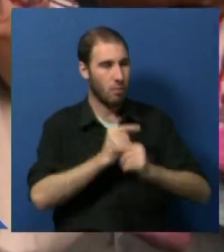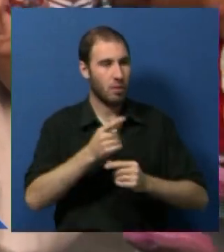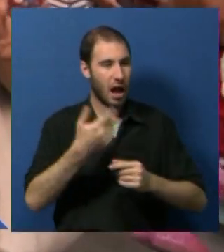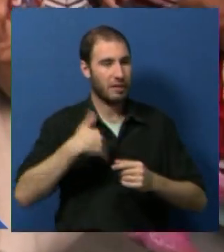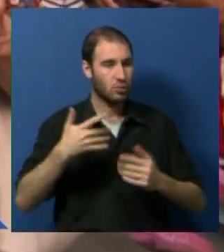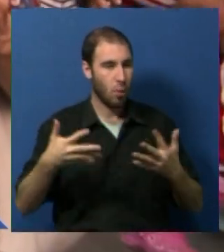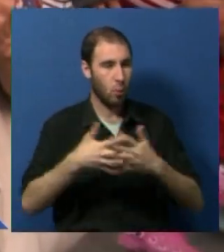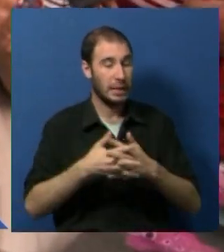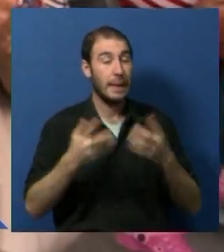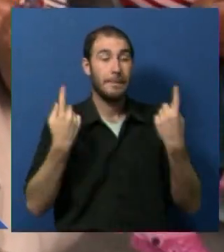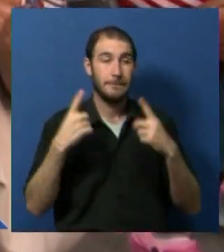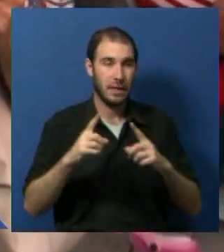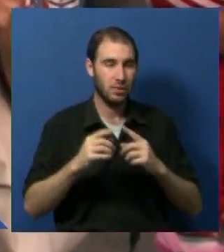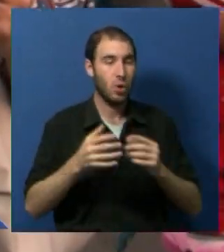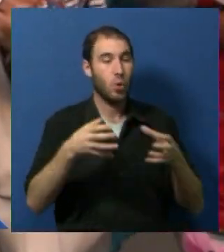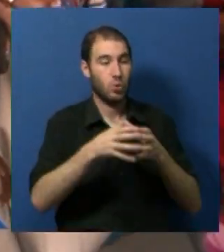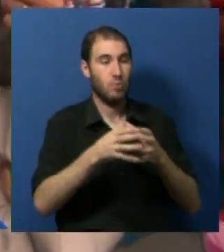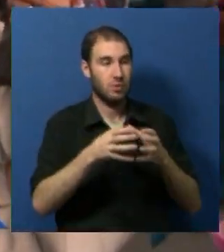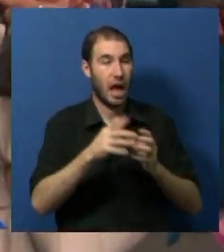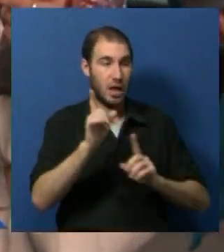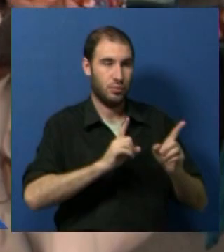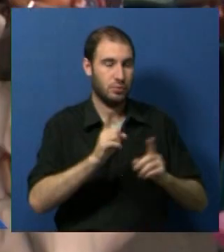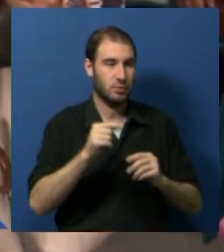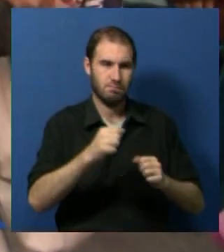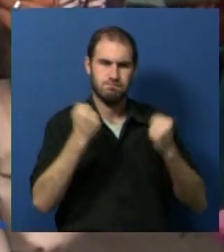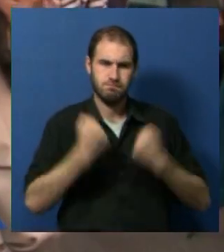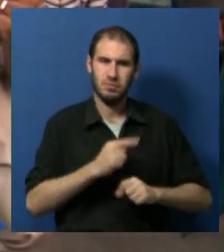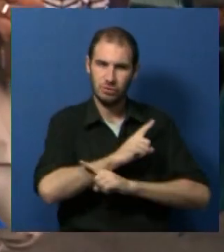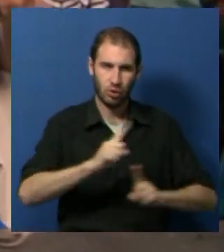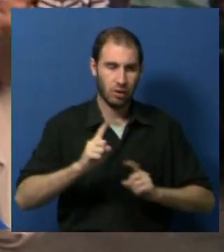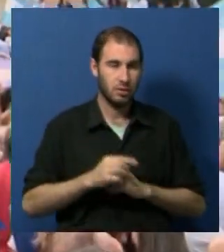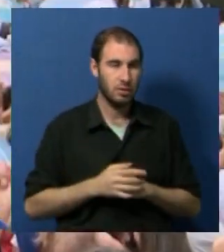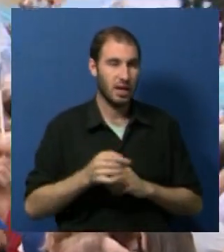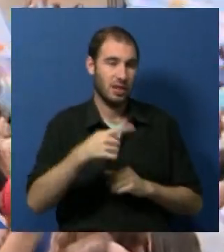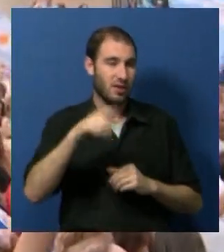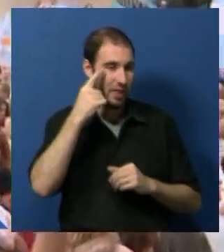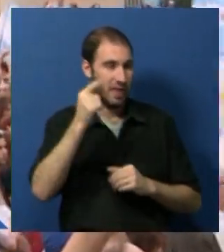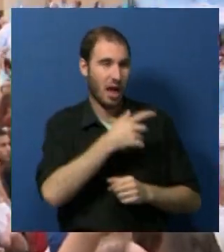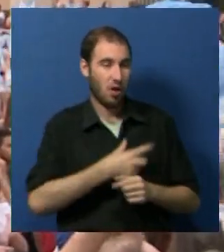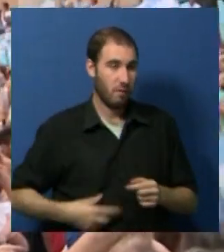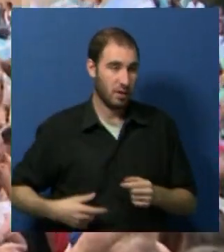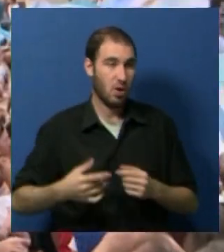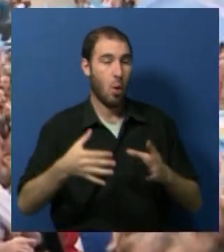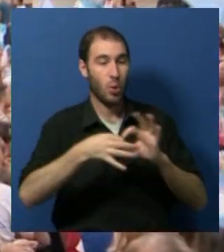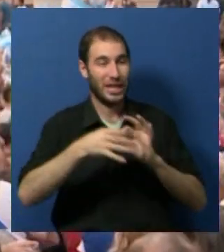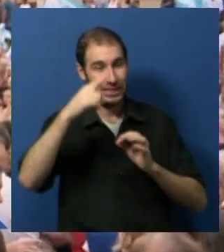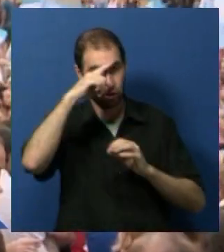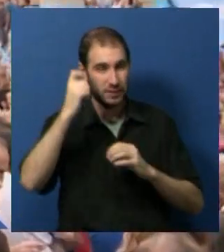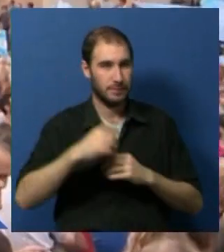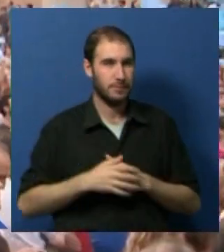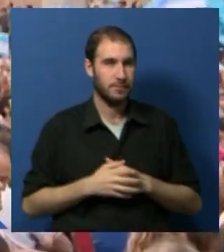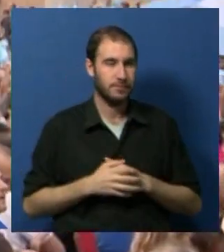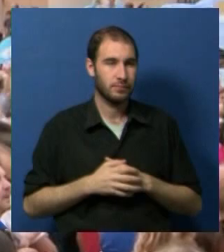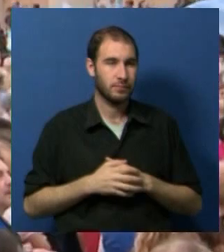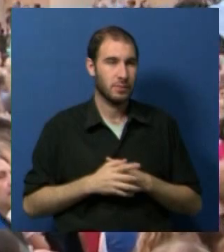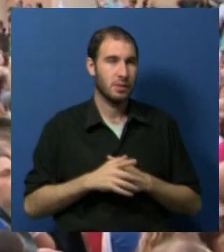los argentinos. Lo que pasa es que obviamente hay sectores que se resisten a creer que puede haber un gobierno de unidad nacional y esto